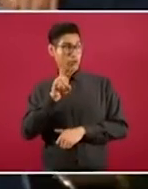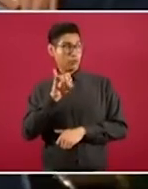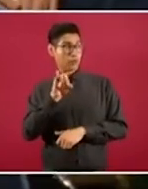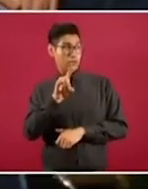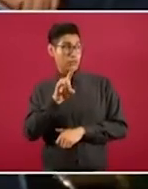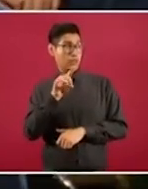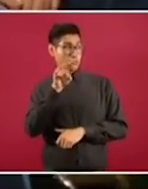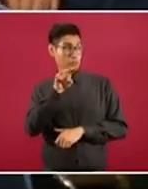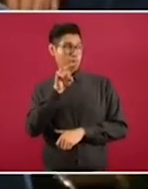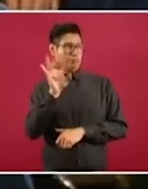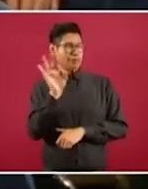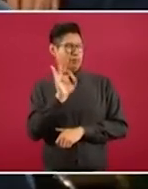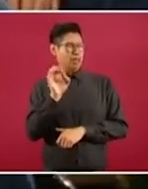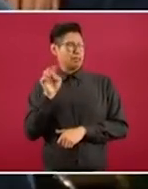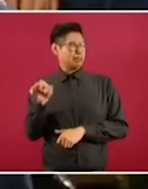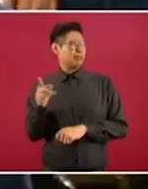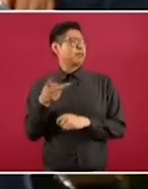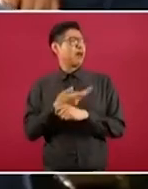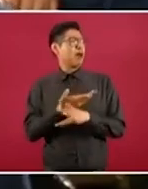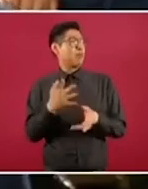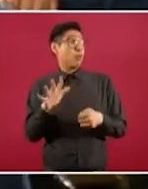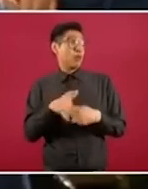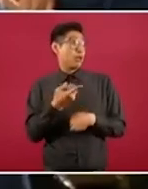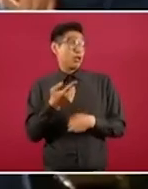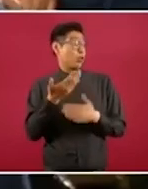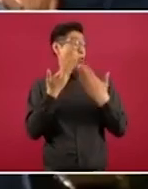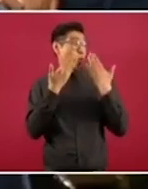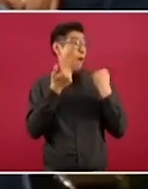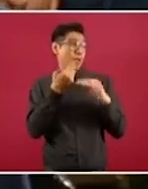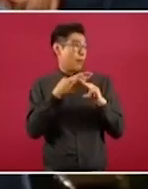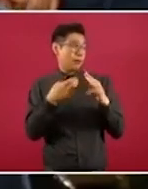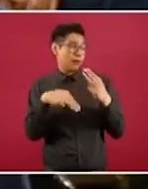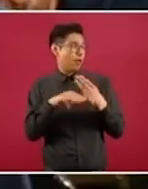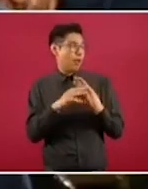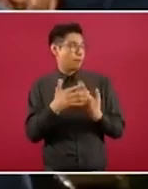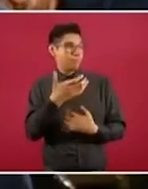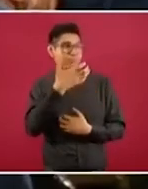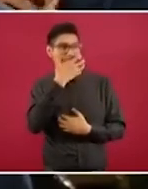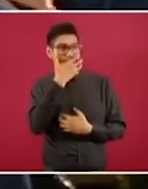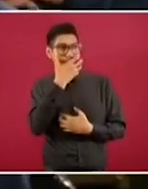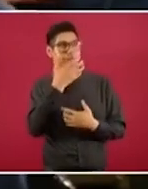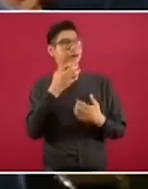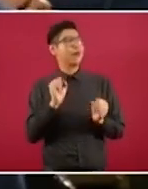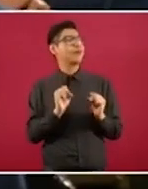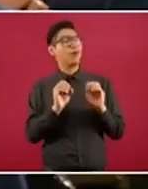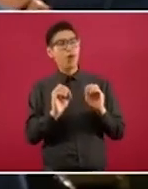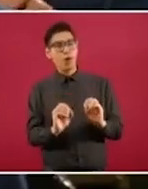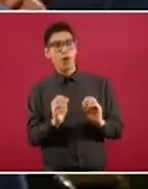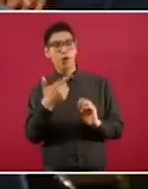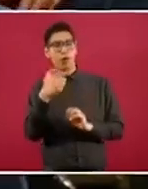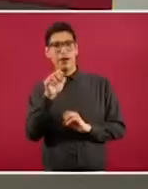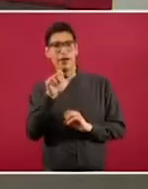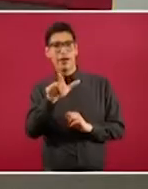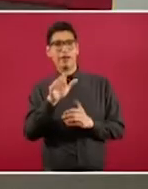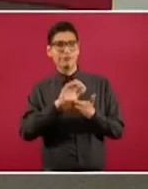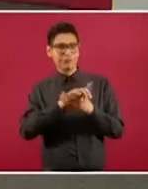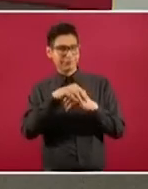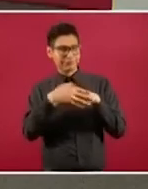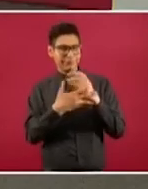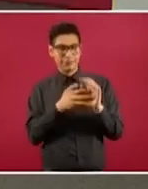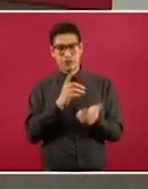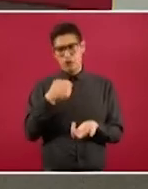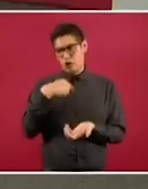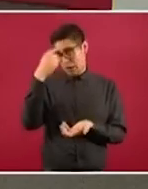una negligencia al no darles el equipo médico necesario justamente para tratar a los pacientes infectados. Pienso que hablar de negligencia es